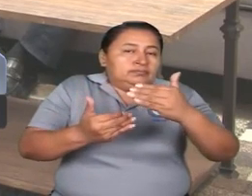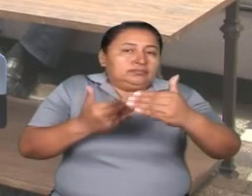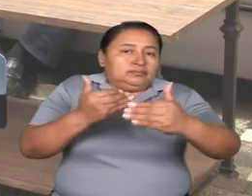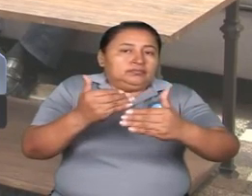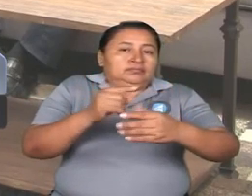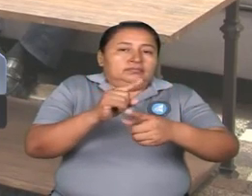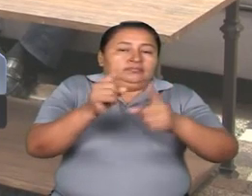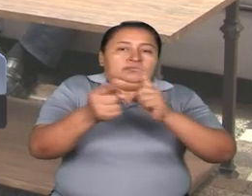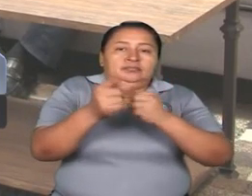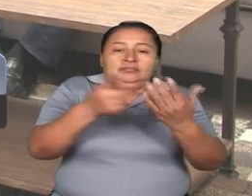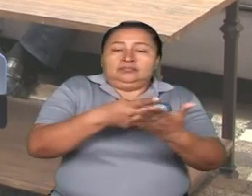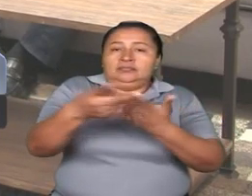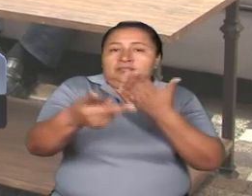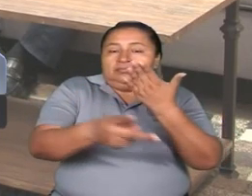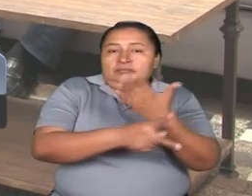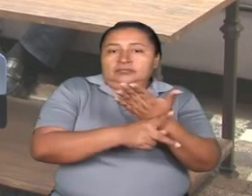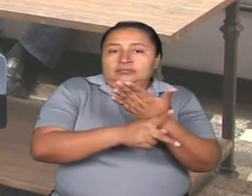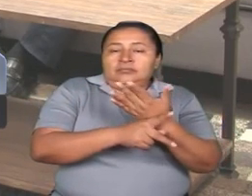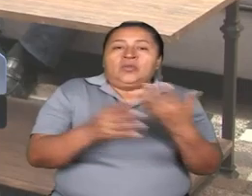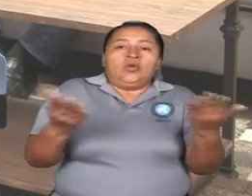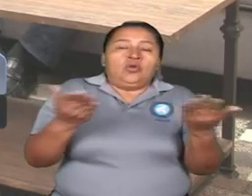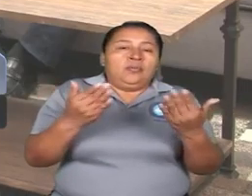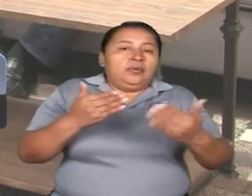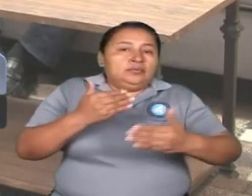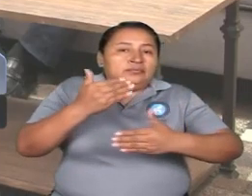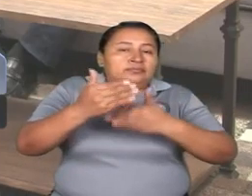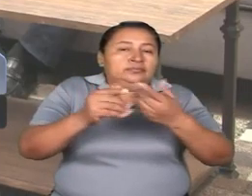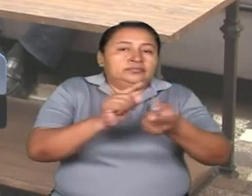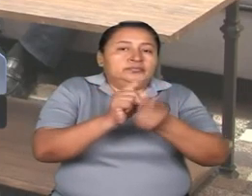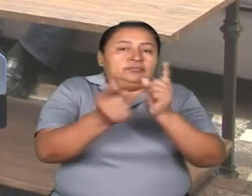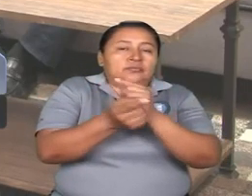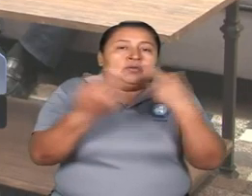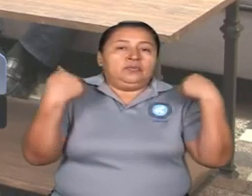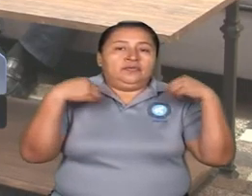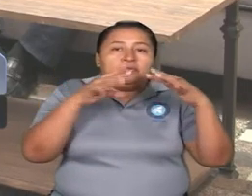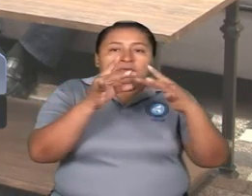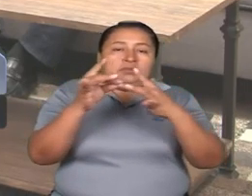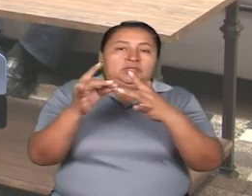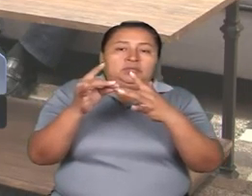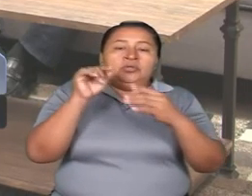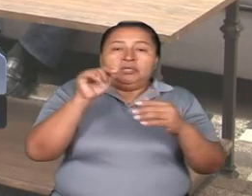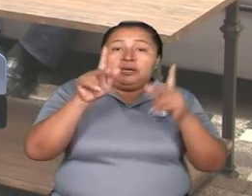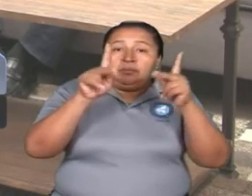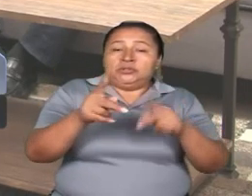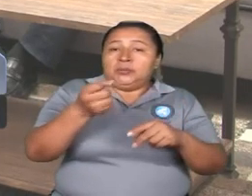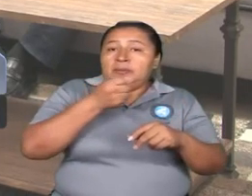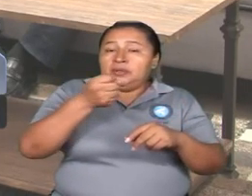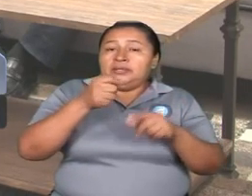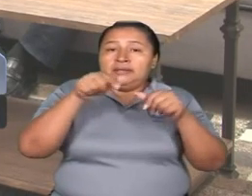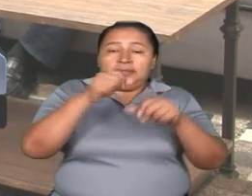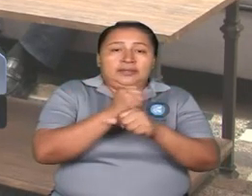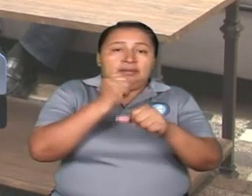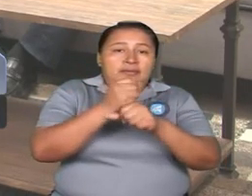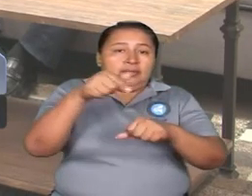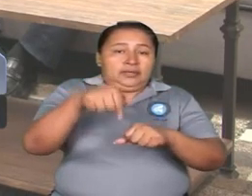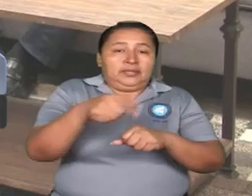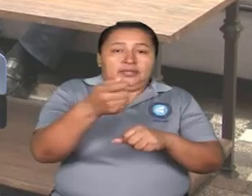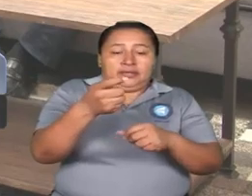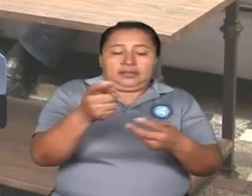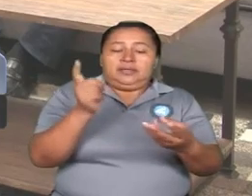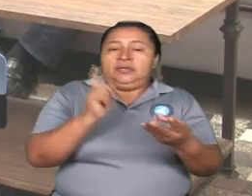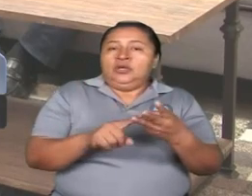la programación, cómo ha evolucionado el profesionalismo de los periodistas que trabajan en el canal, cómo